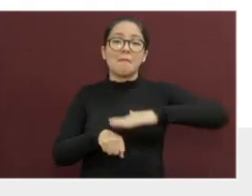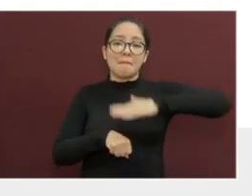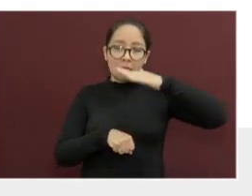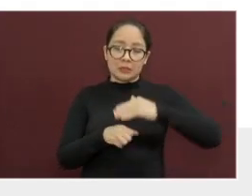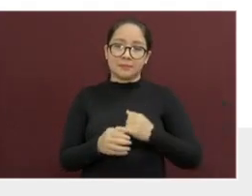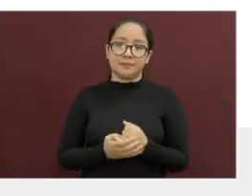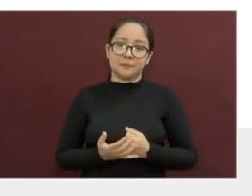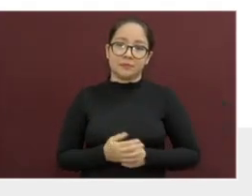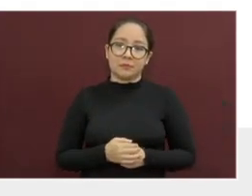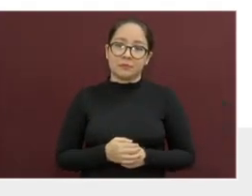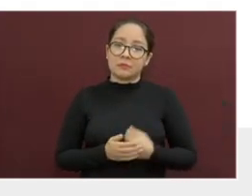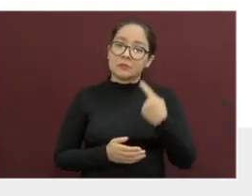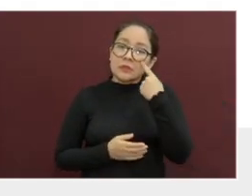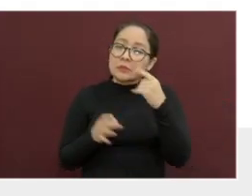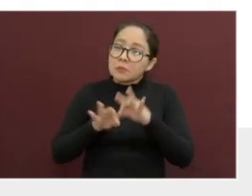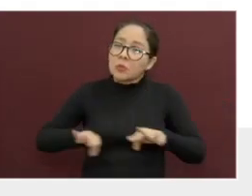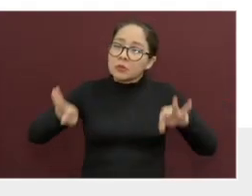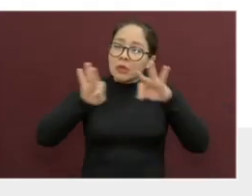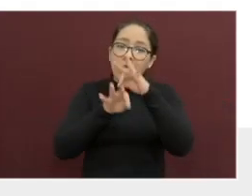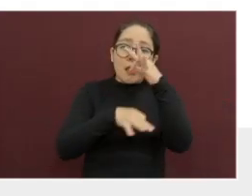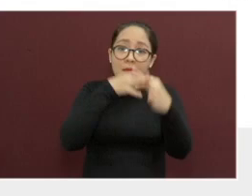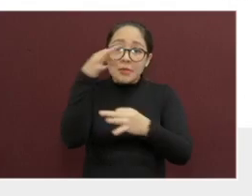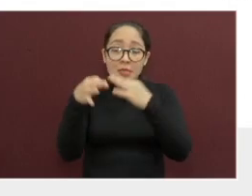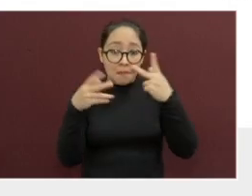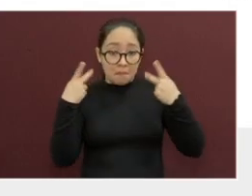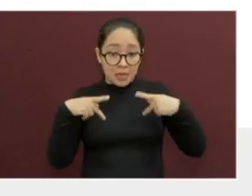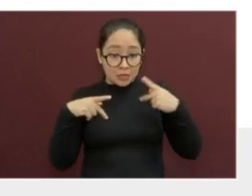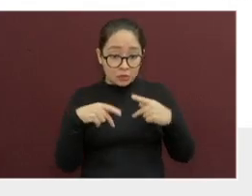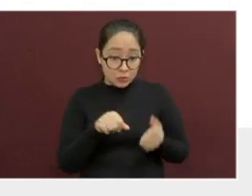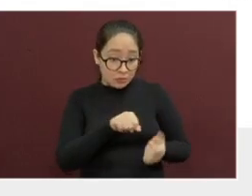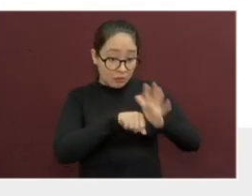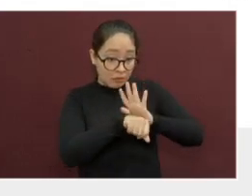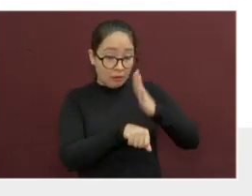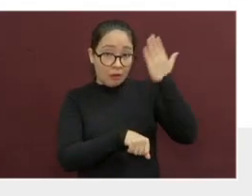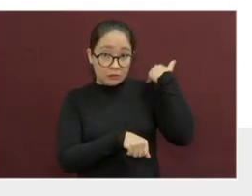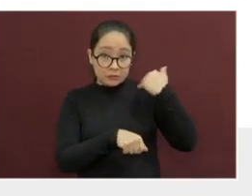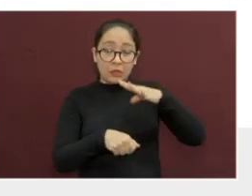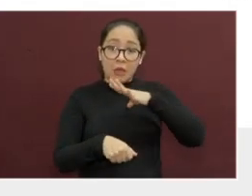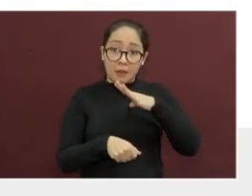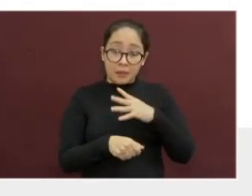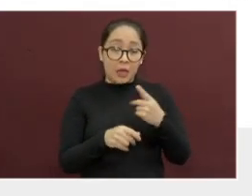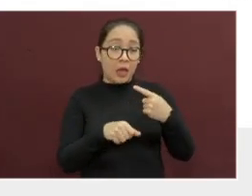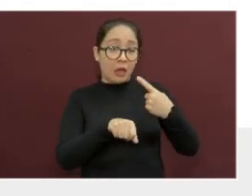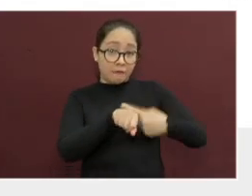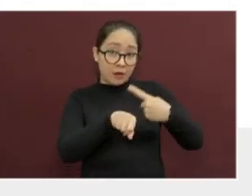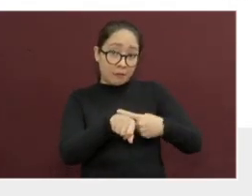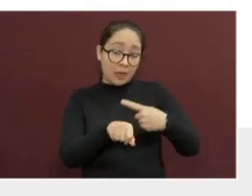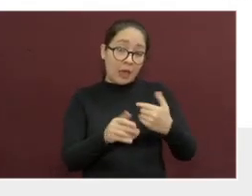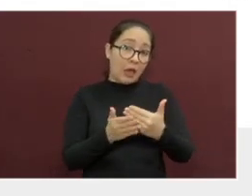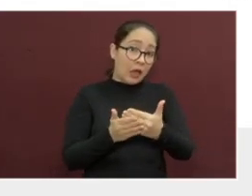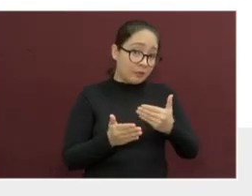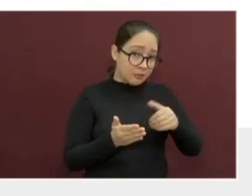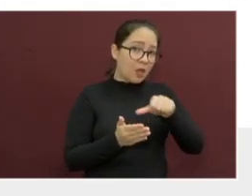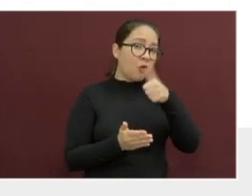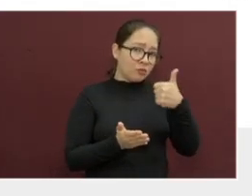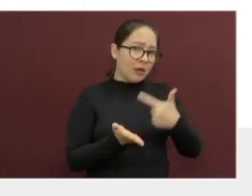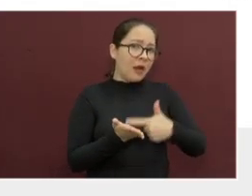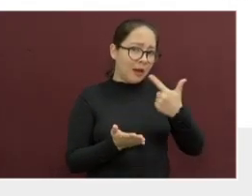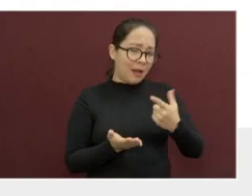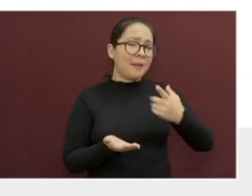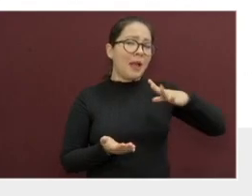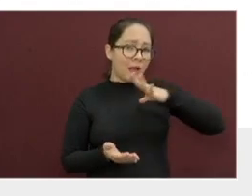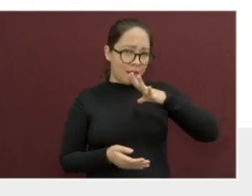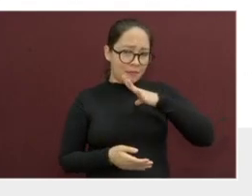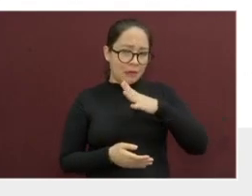los pacientes en su mayoría padecían alguna enfermedad crónica como las que reiteradamente hemos estado